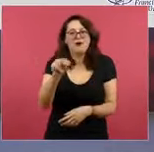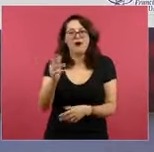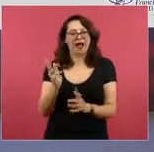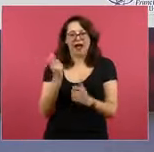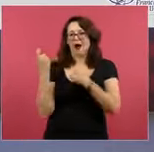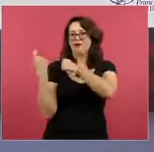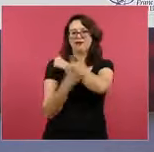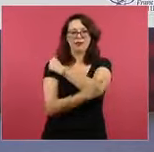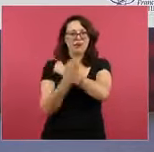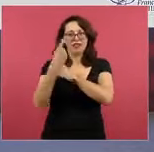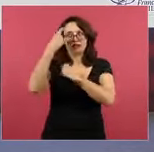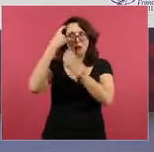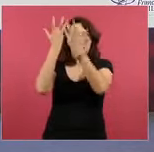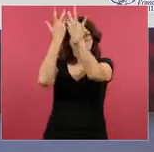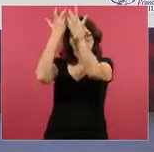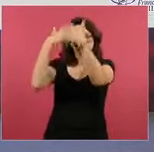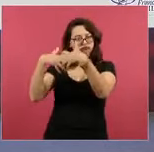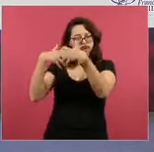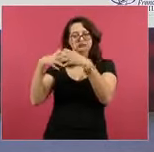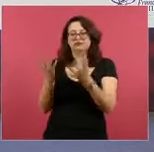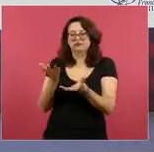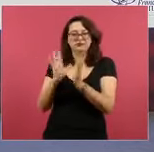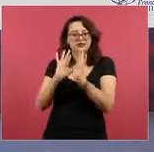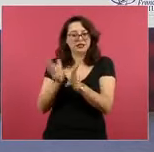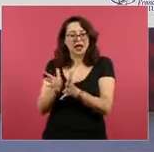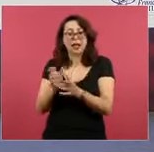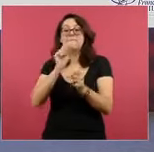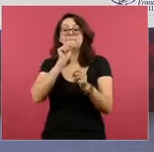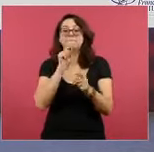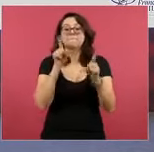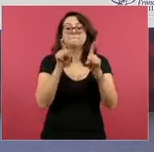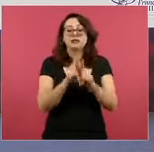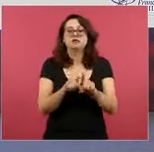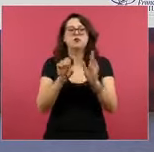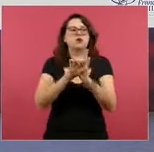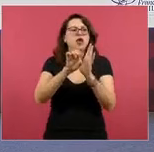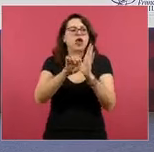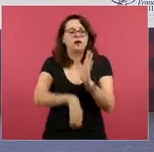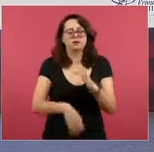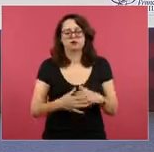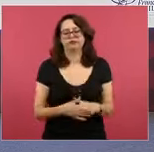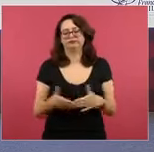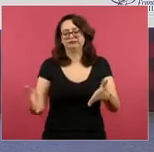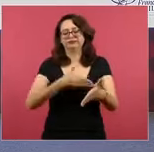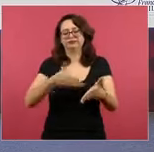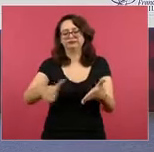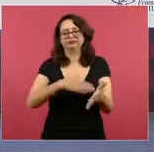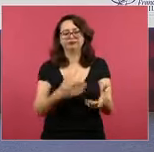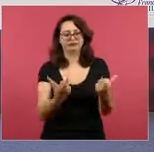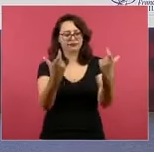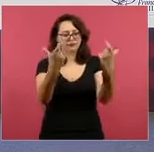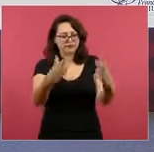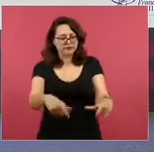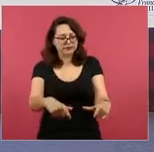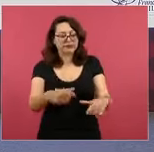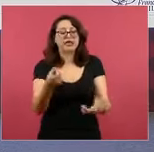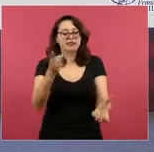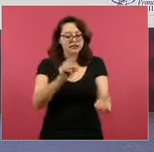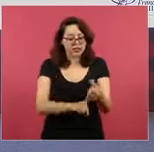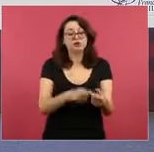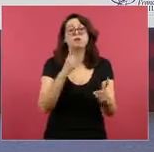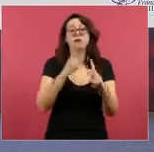involucra matemáticas por porciones, medidas, unidades, pesos, volúmenes y también